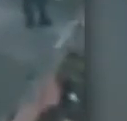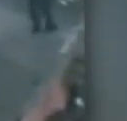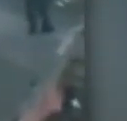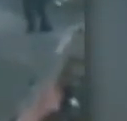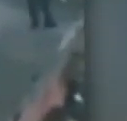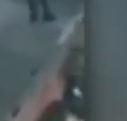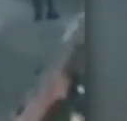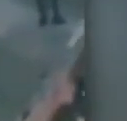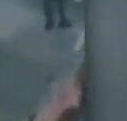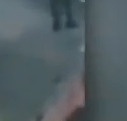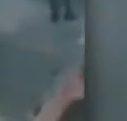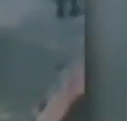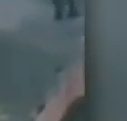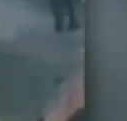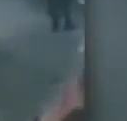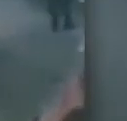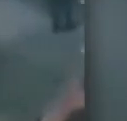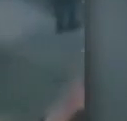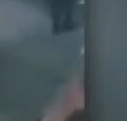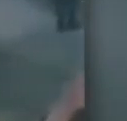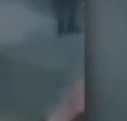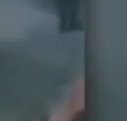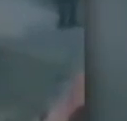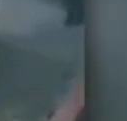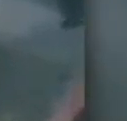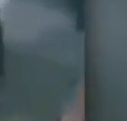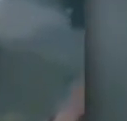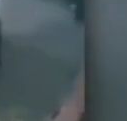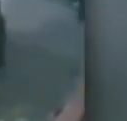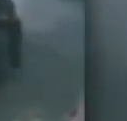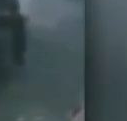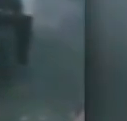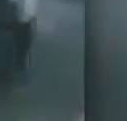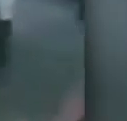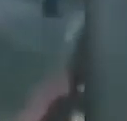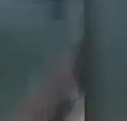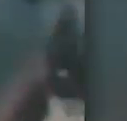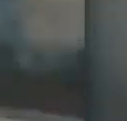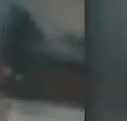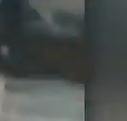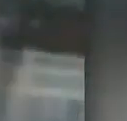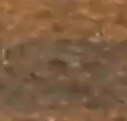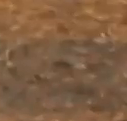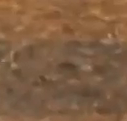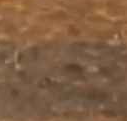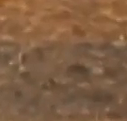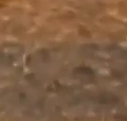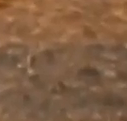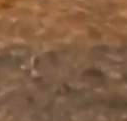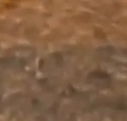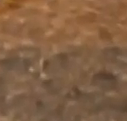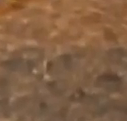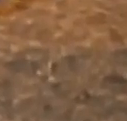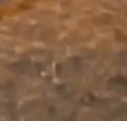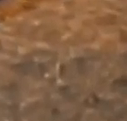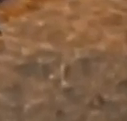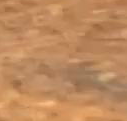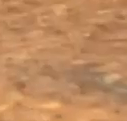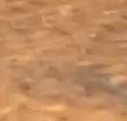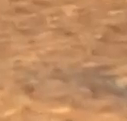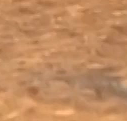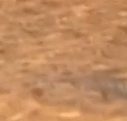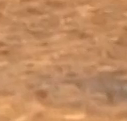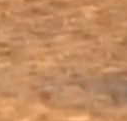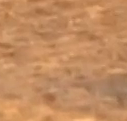cuerpos de inteligencia siguen investigando los hechos para capturar a todos los implicados en este magnicidio que